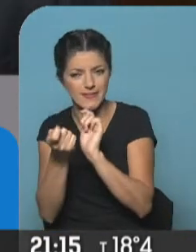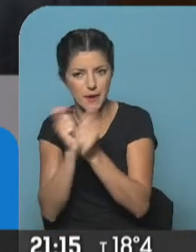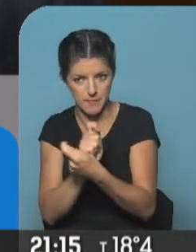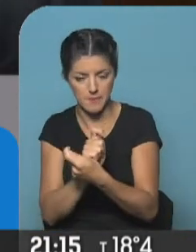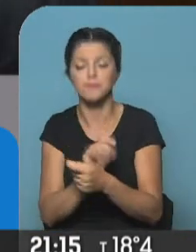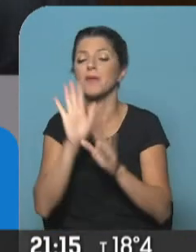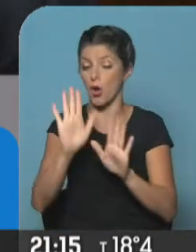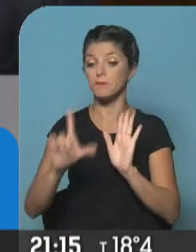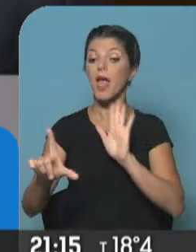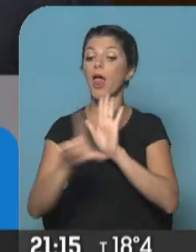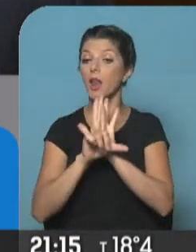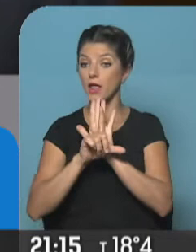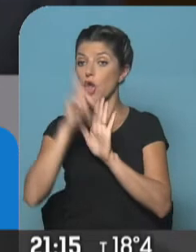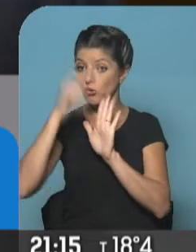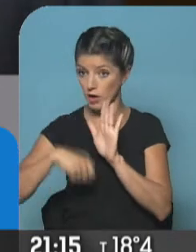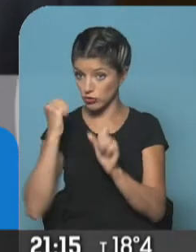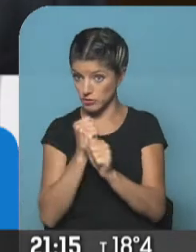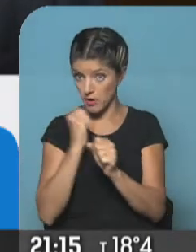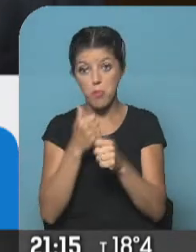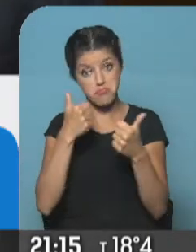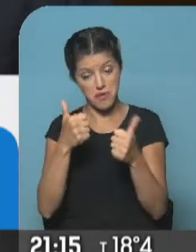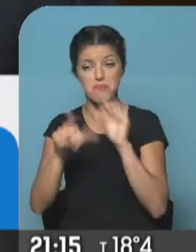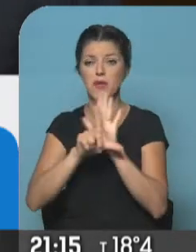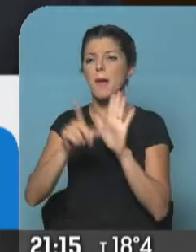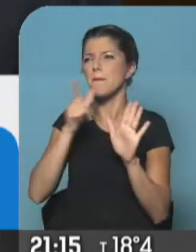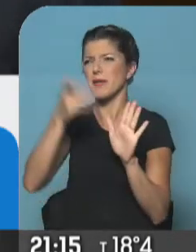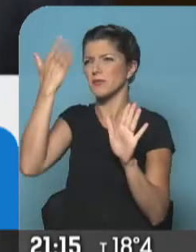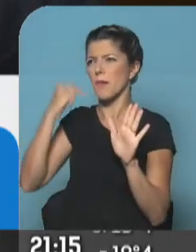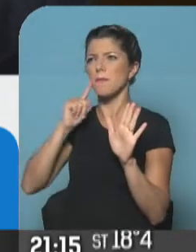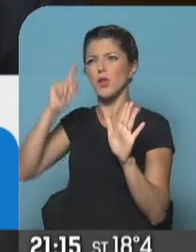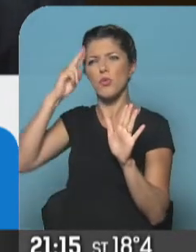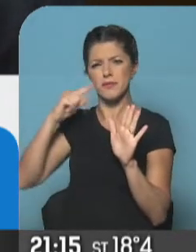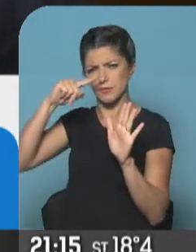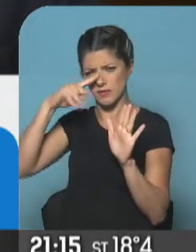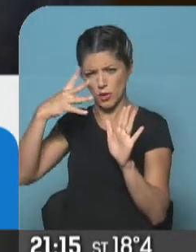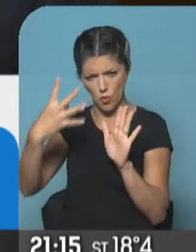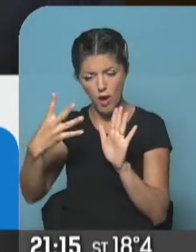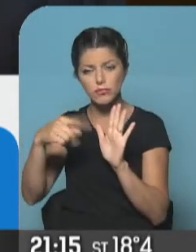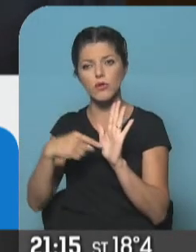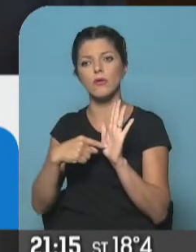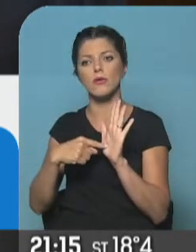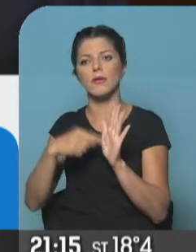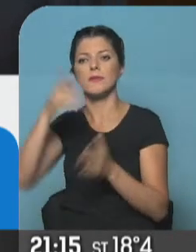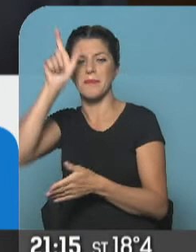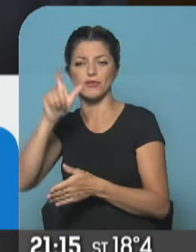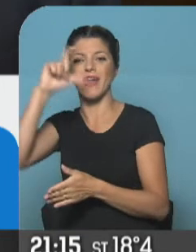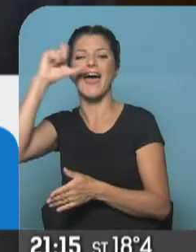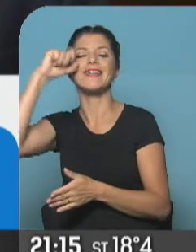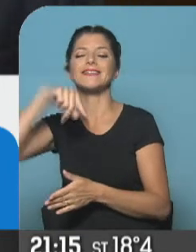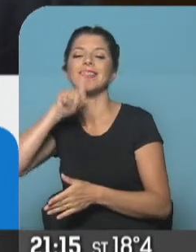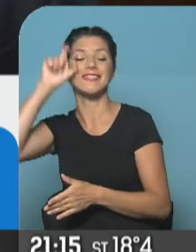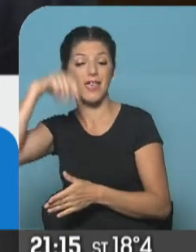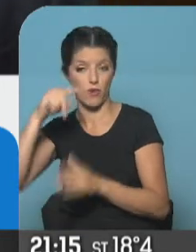ley que es buena, es del año 74, si mal no recuerdo, el autor es Centeno, por eso dice la ley Centeno. Es una ley que ha tenido